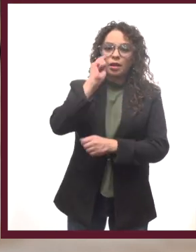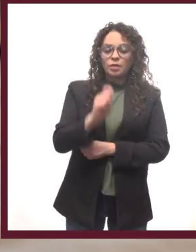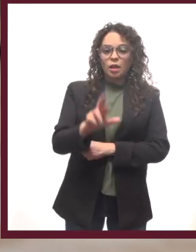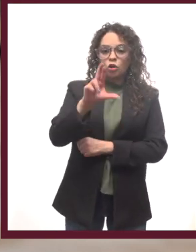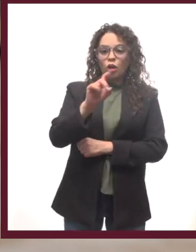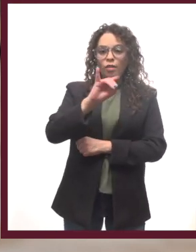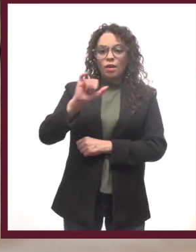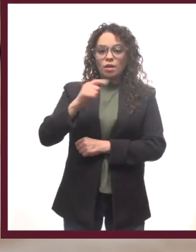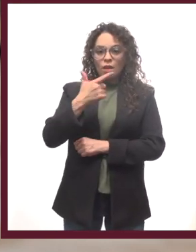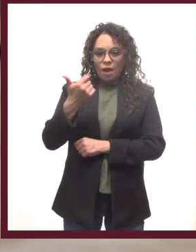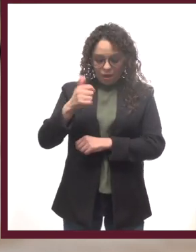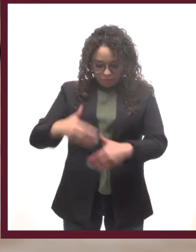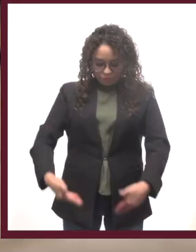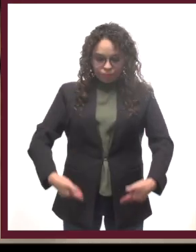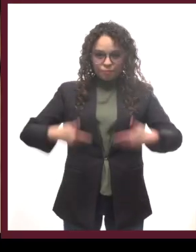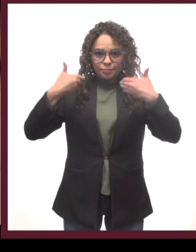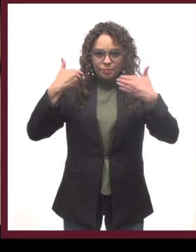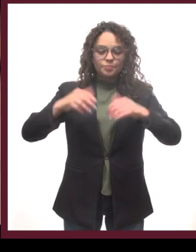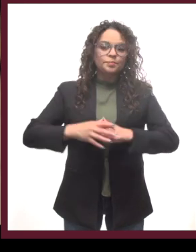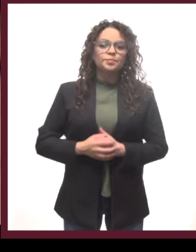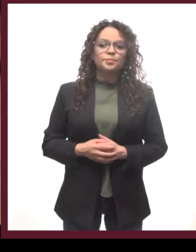a partir de las rodillas.